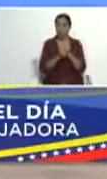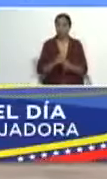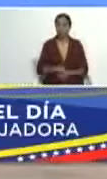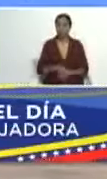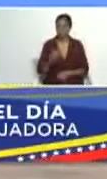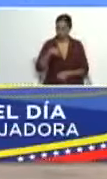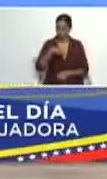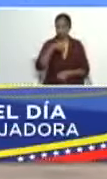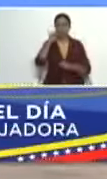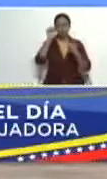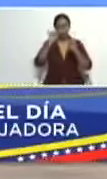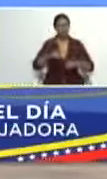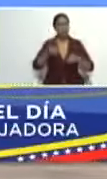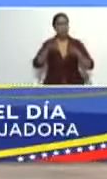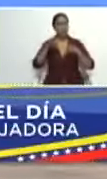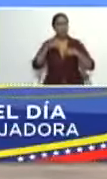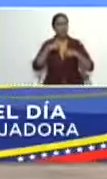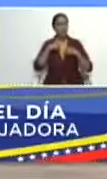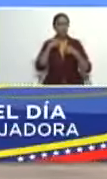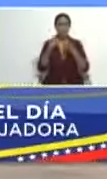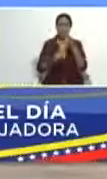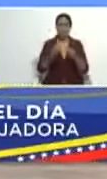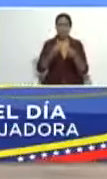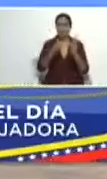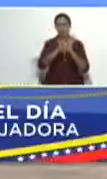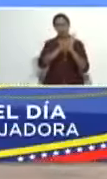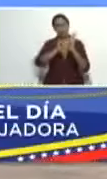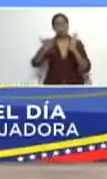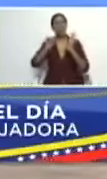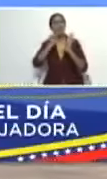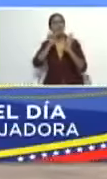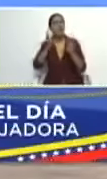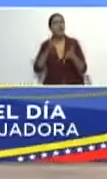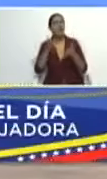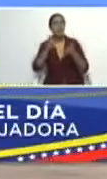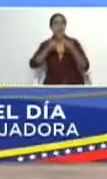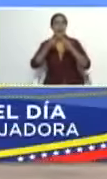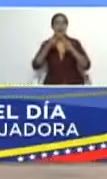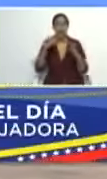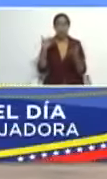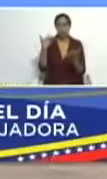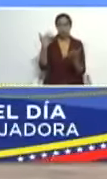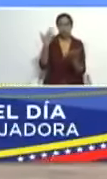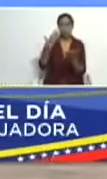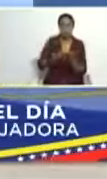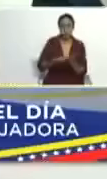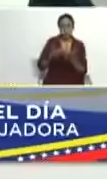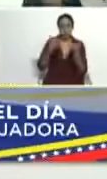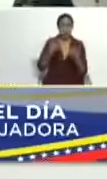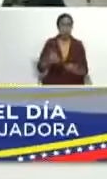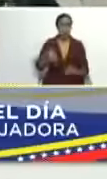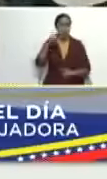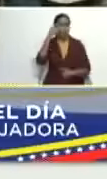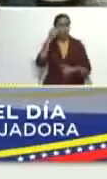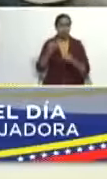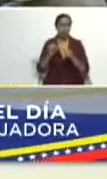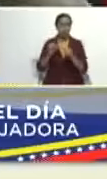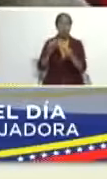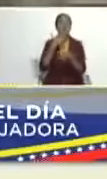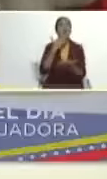Hicimos la Constituyente y ganamos la paz hasta el día de hoy. Gracias a la clase obrera.